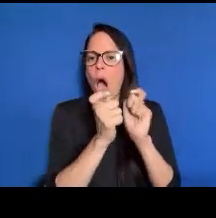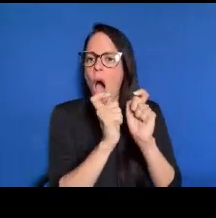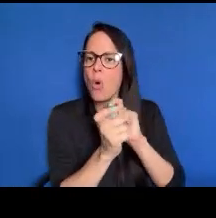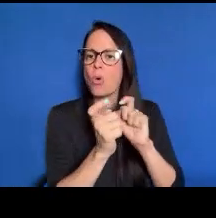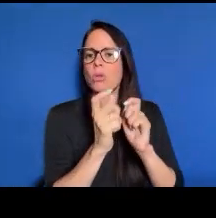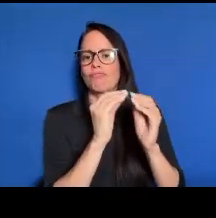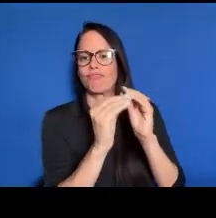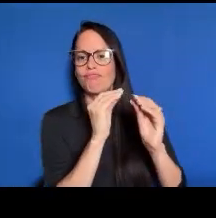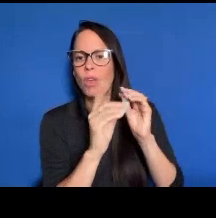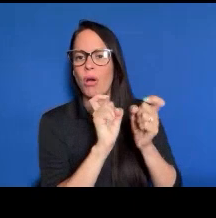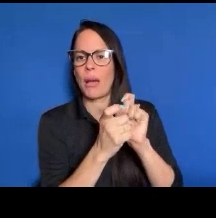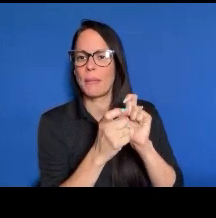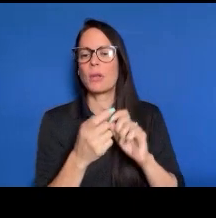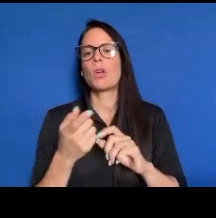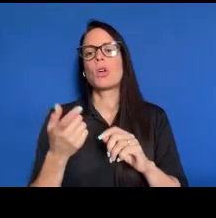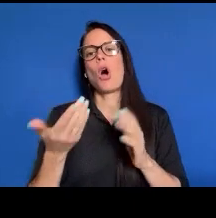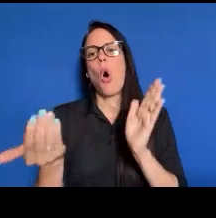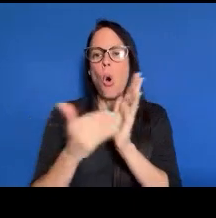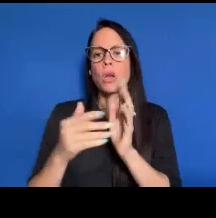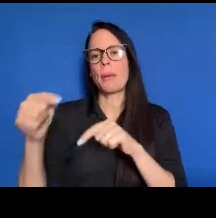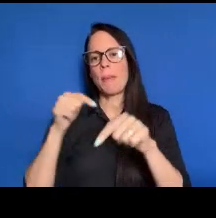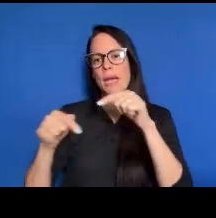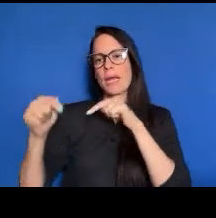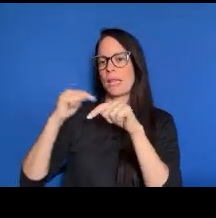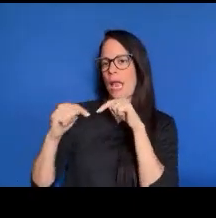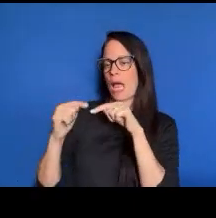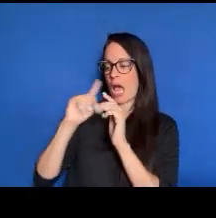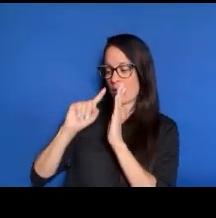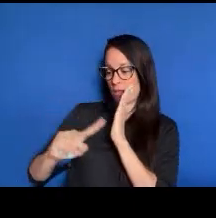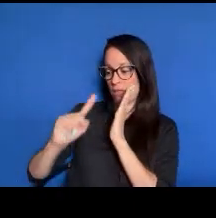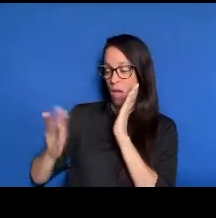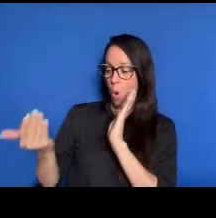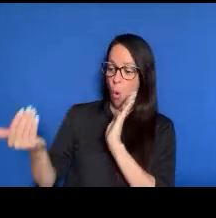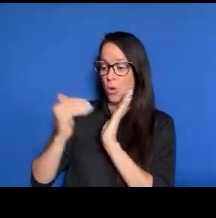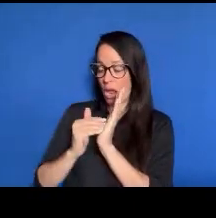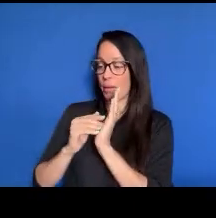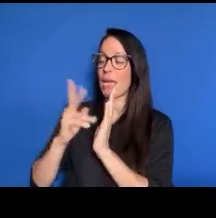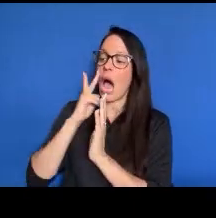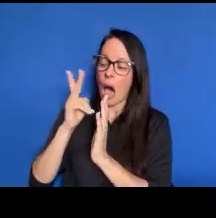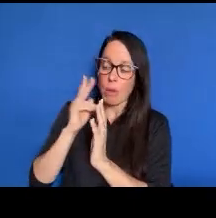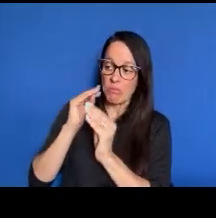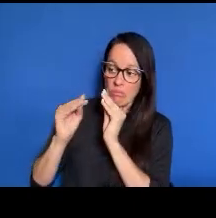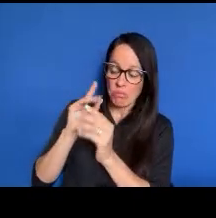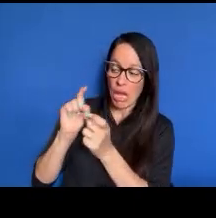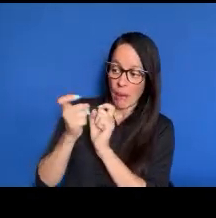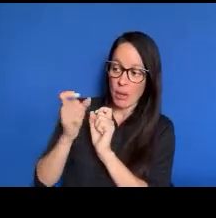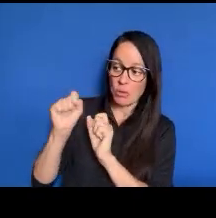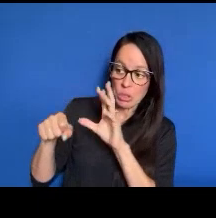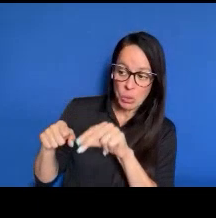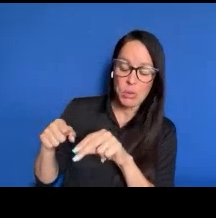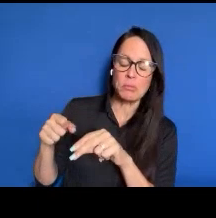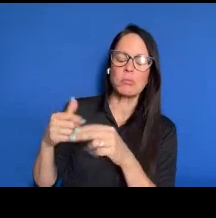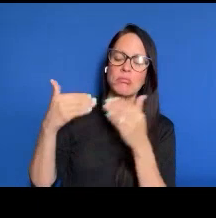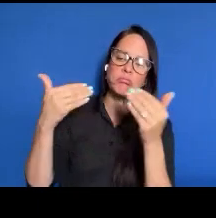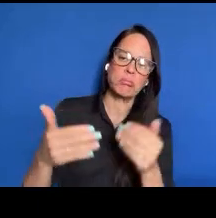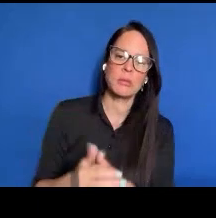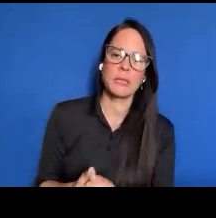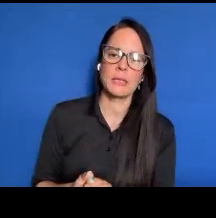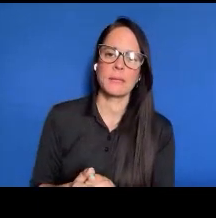toca verificar que hayan cumplido y demás. Así que es un proceso donde tienen que integrar, ¿verdad?, unas recomendaciones. Al momento, o sea, a esta fecha,